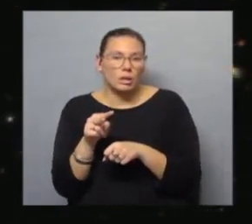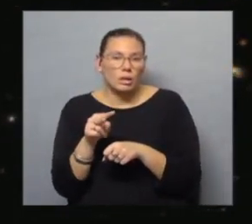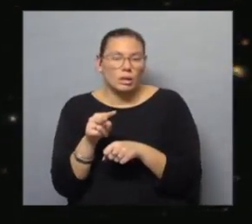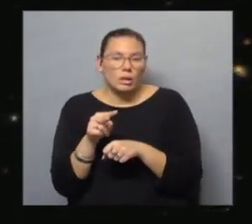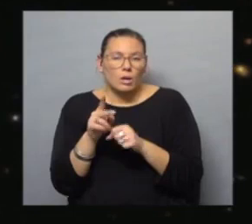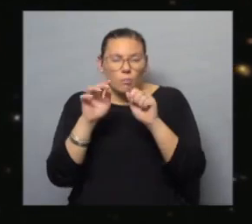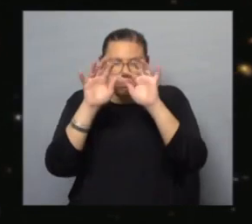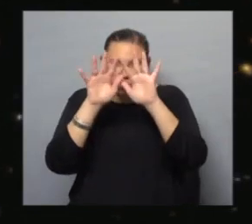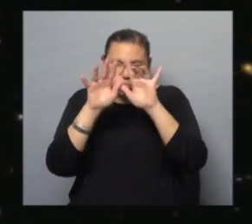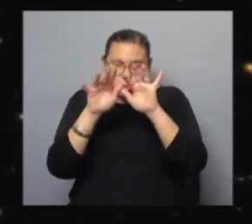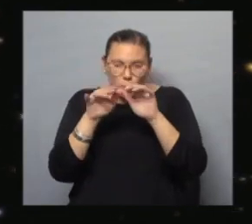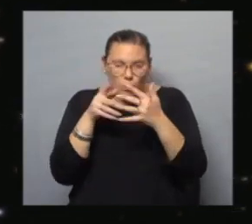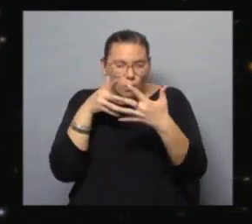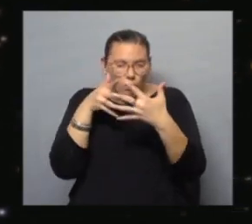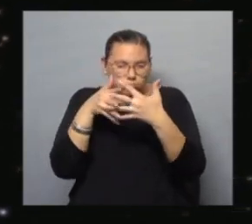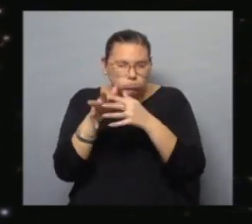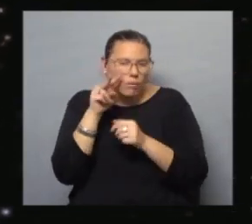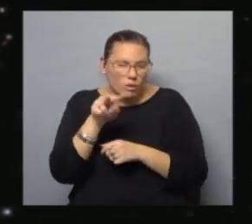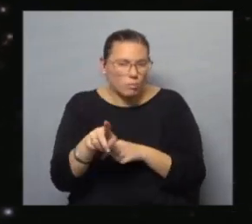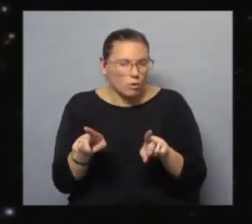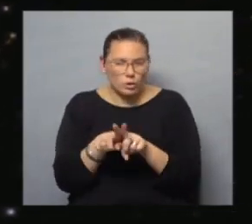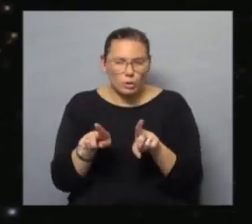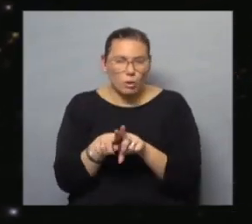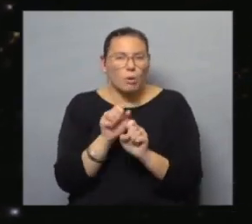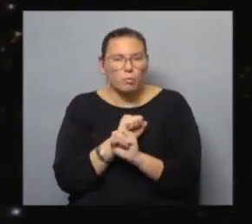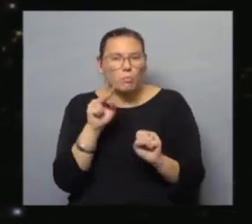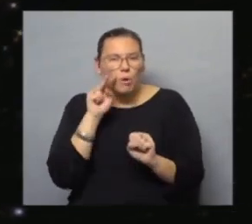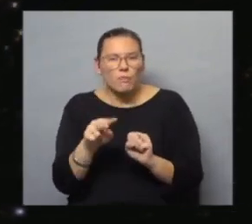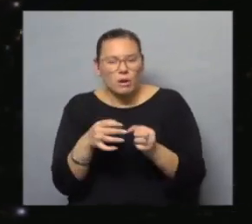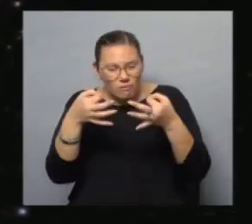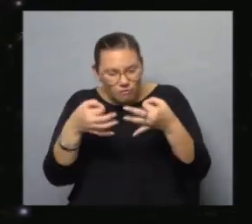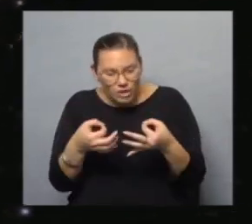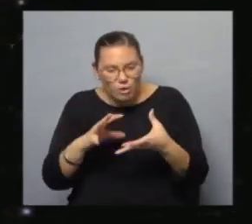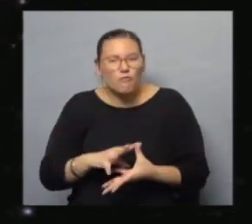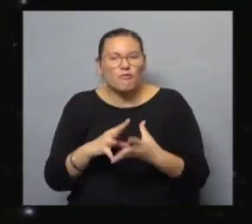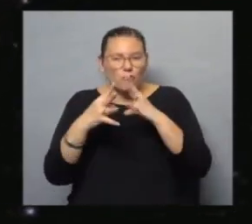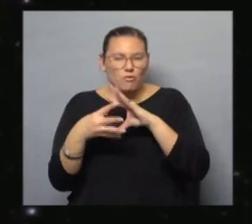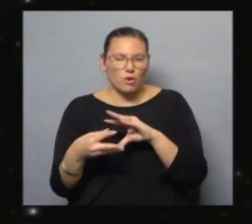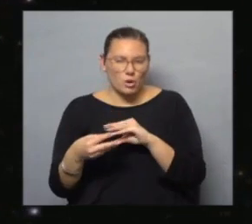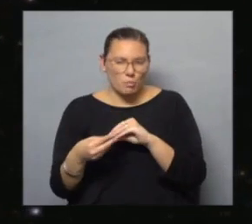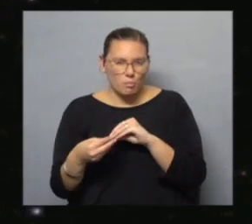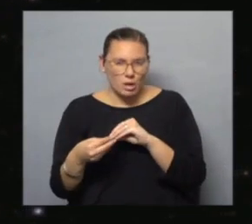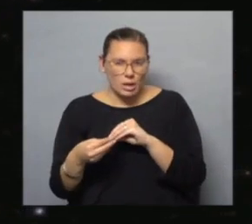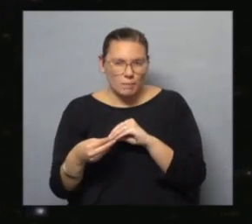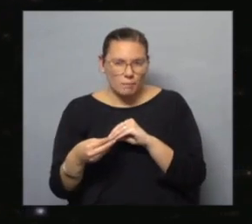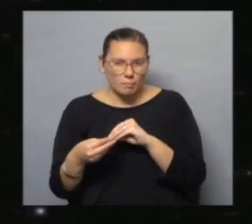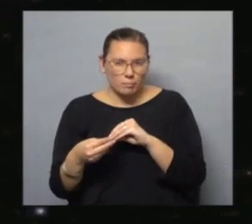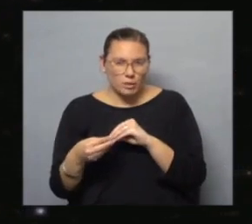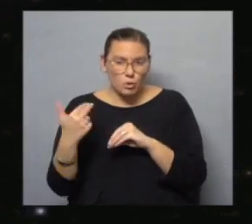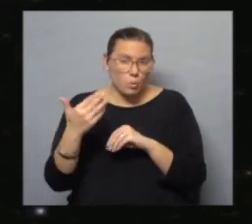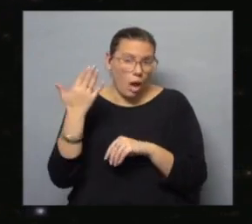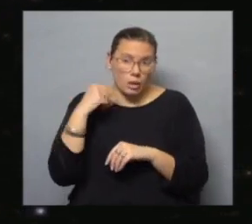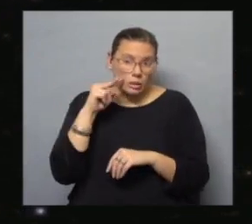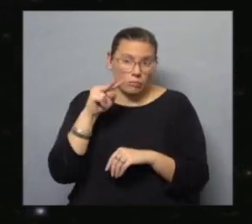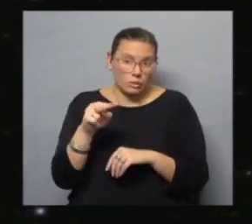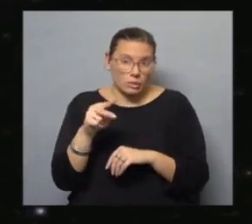del polvo de esas galaxias. Y eso es lo que nos permite ver esa estructura, digamos, nunca antes vista,